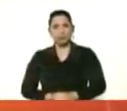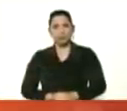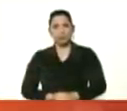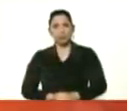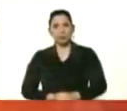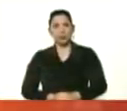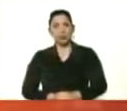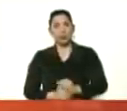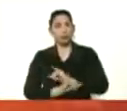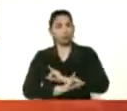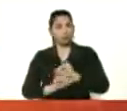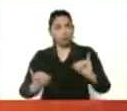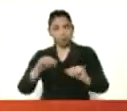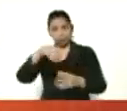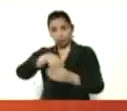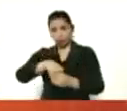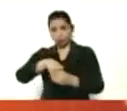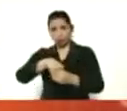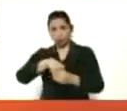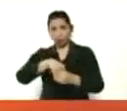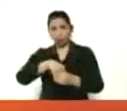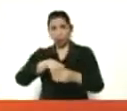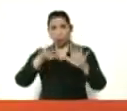Ya están en sus casas